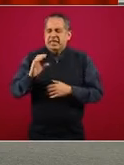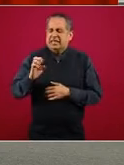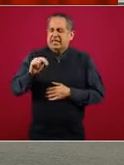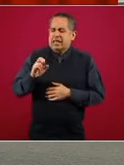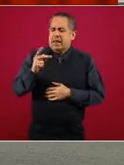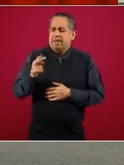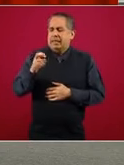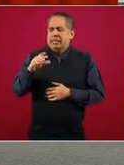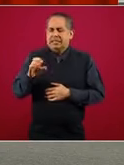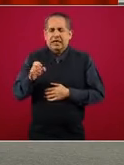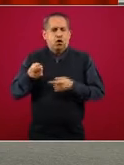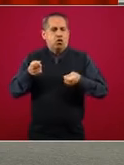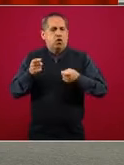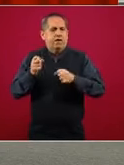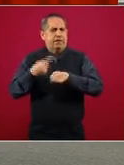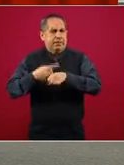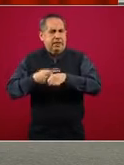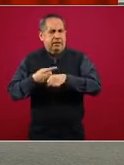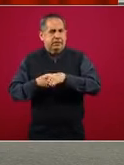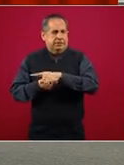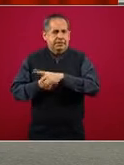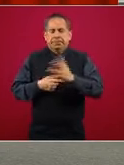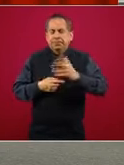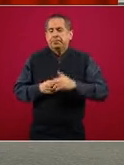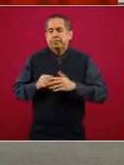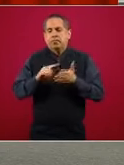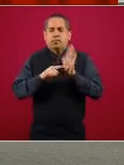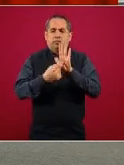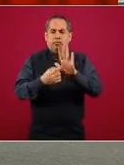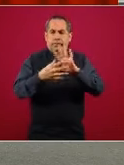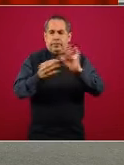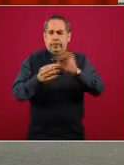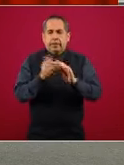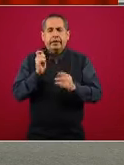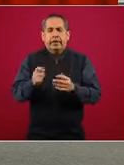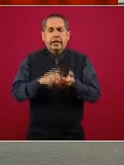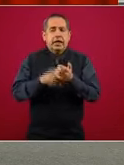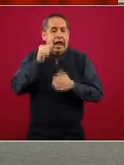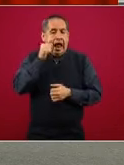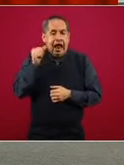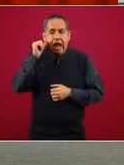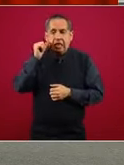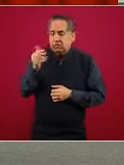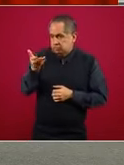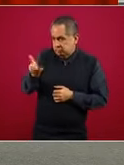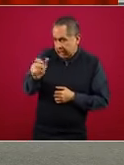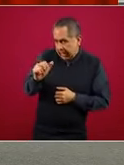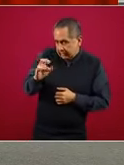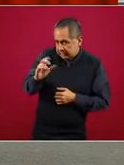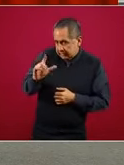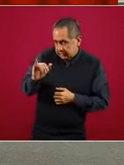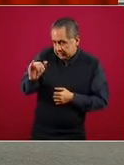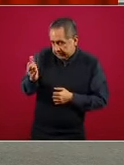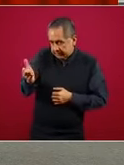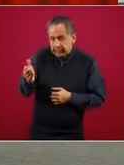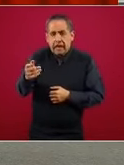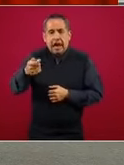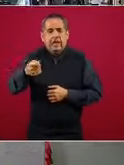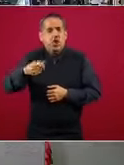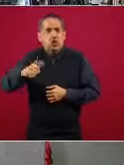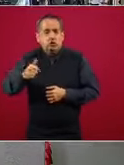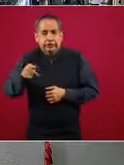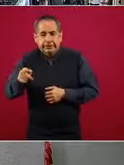CENAPRESE, va a presentar justo lo que ayer comentábamos, estimada Araceli Aranday de Canal